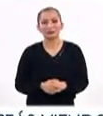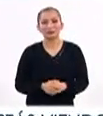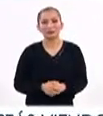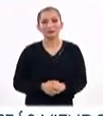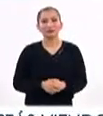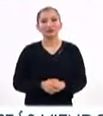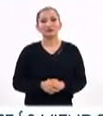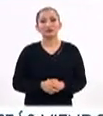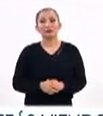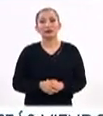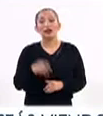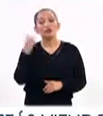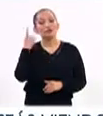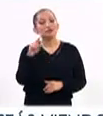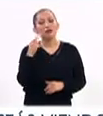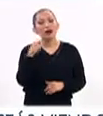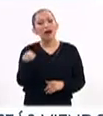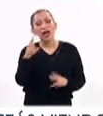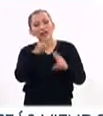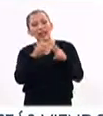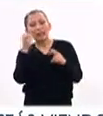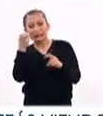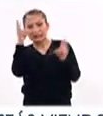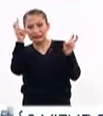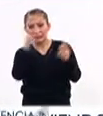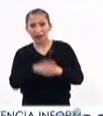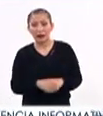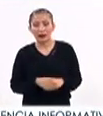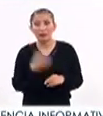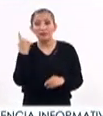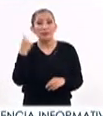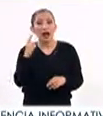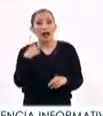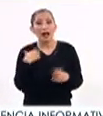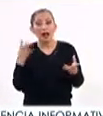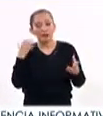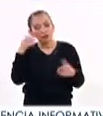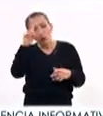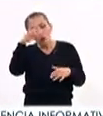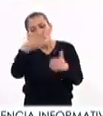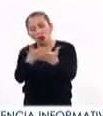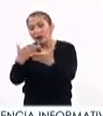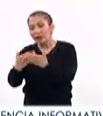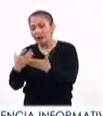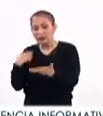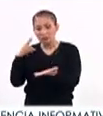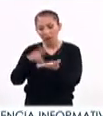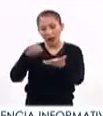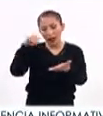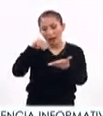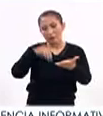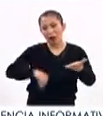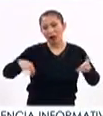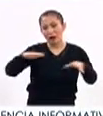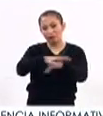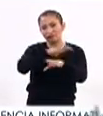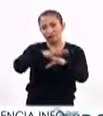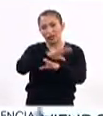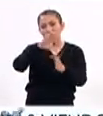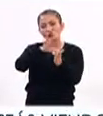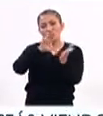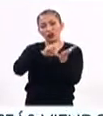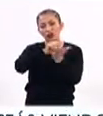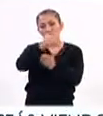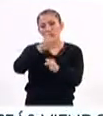Educación Superior, la ANUYES, para analizar el tema, con el propósito de sumar propuestas que enriquezcan la reforma constitucional